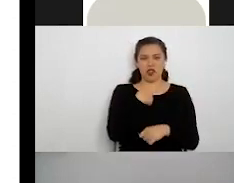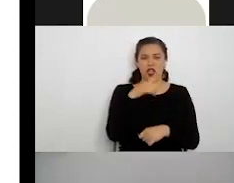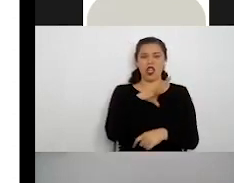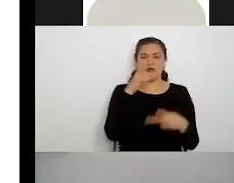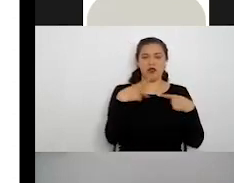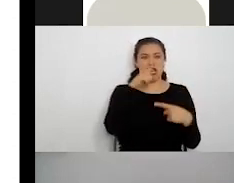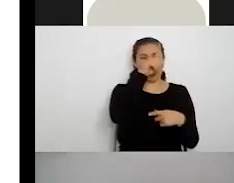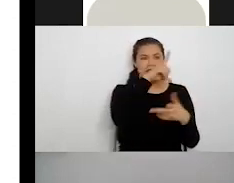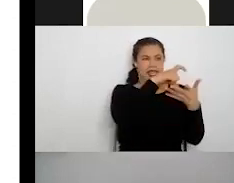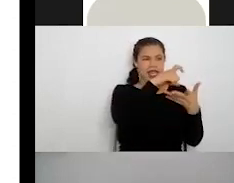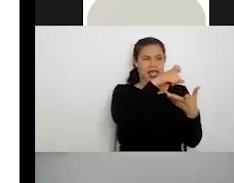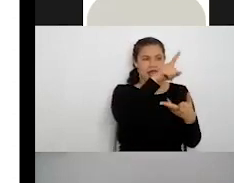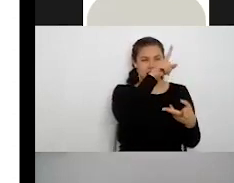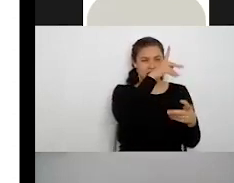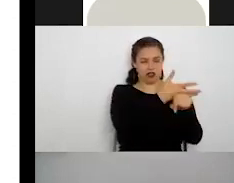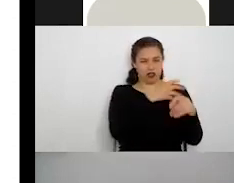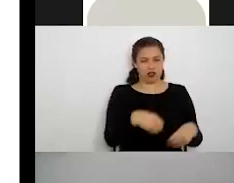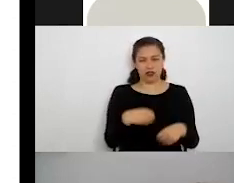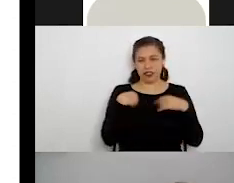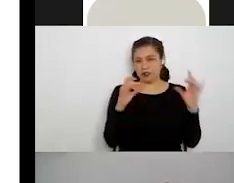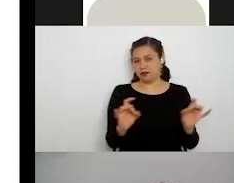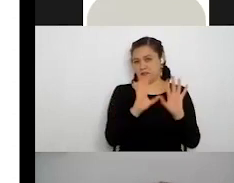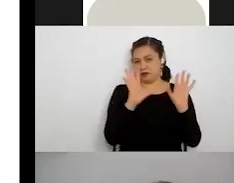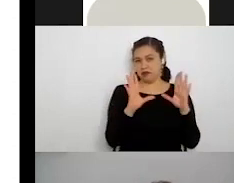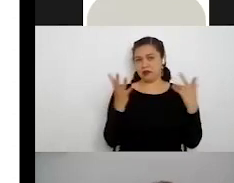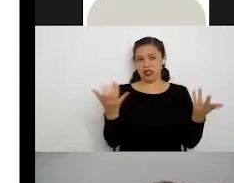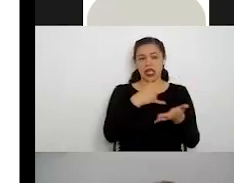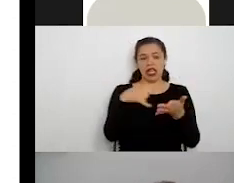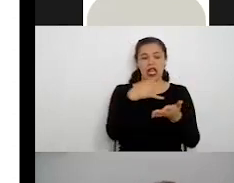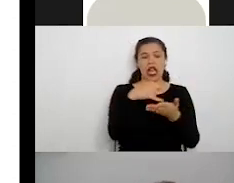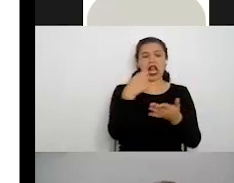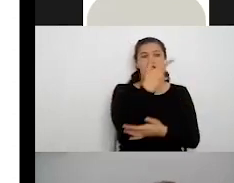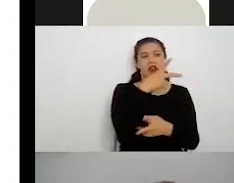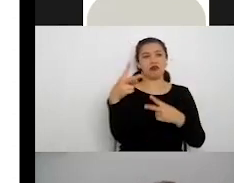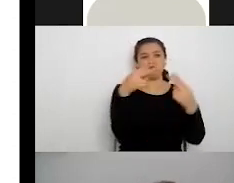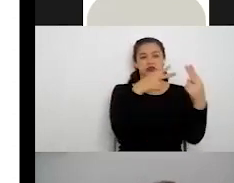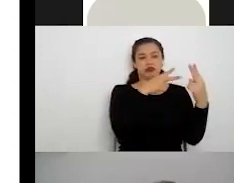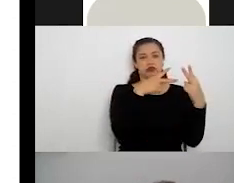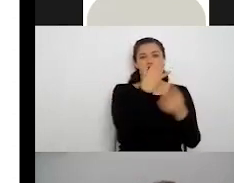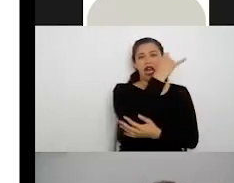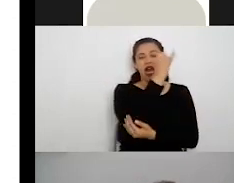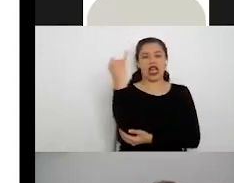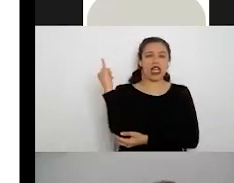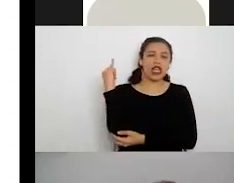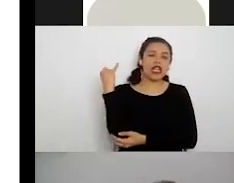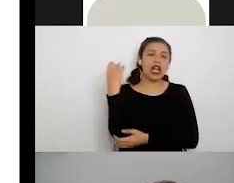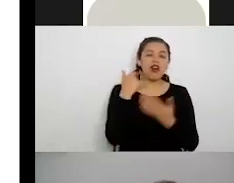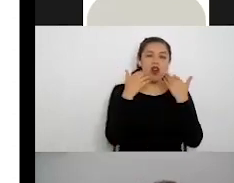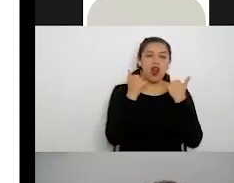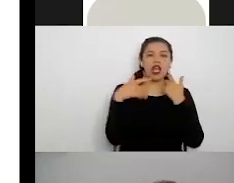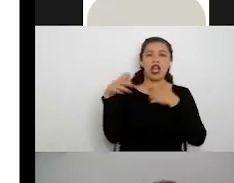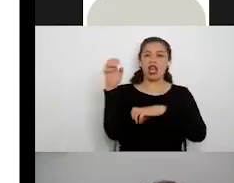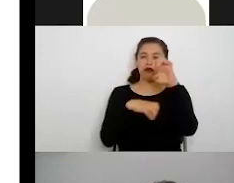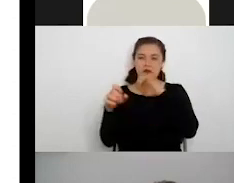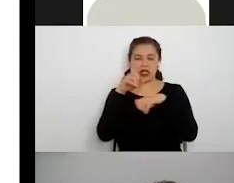de Estados Unidos y te dicen de repente pues que no hay jardineros, ¿no? Que ellos, aunque su jardín lo quisiera que fuera una empresa o alguien